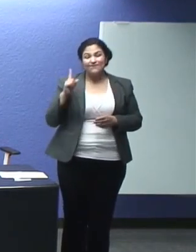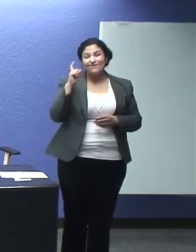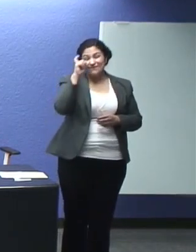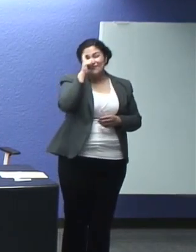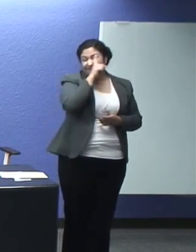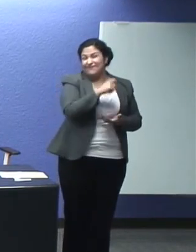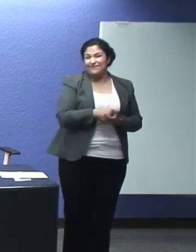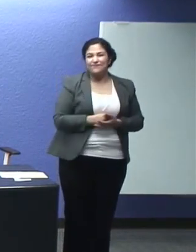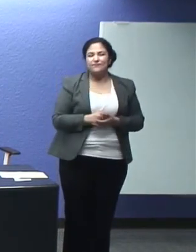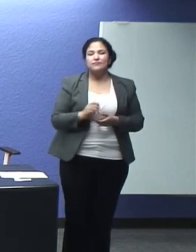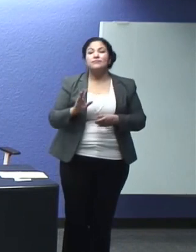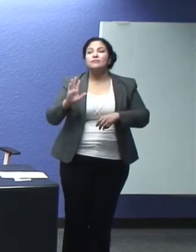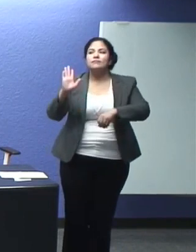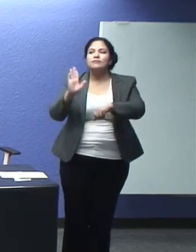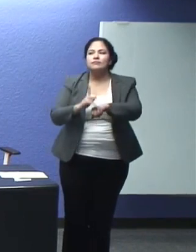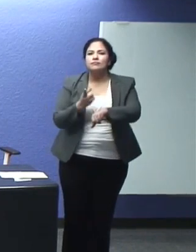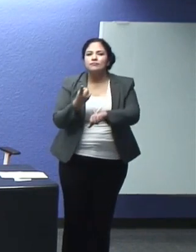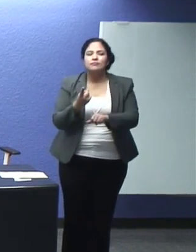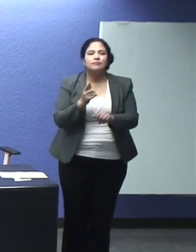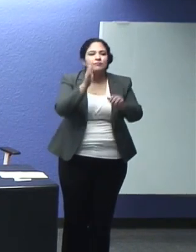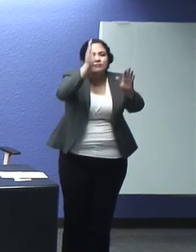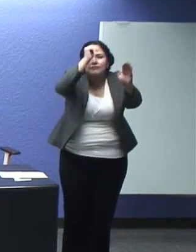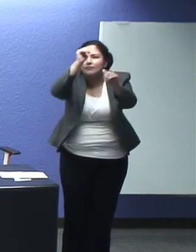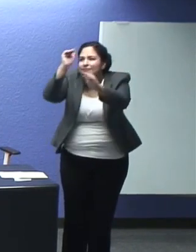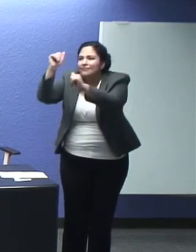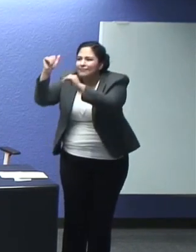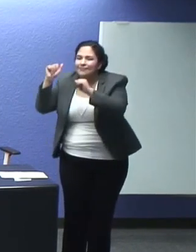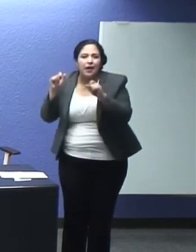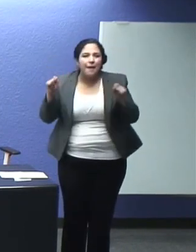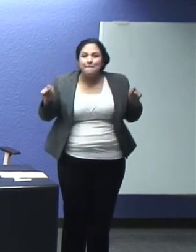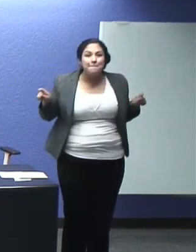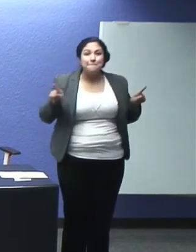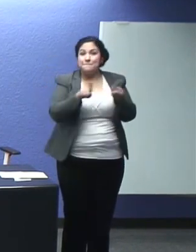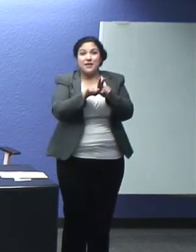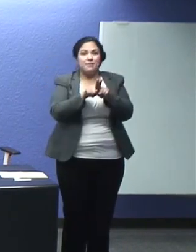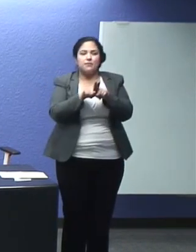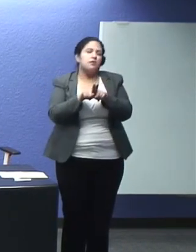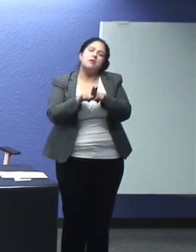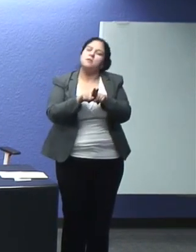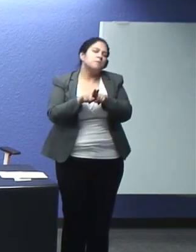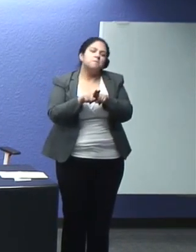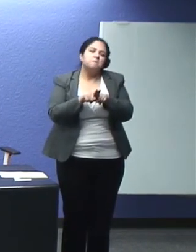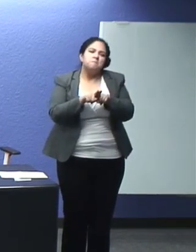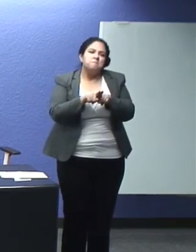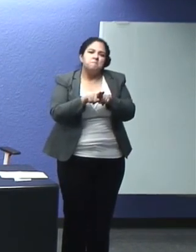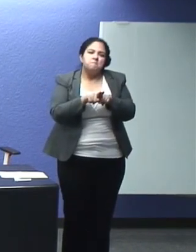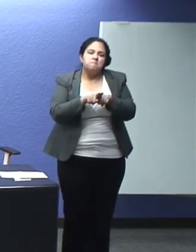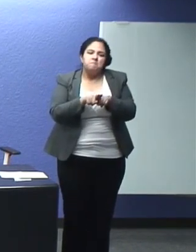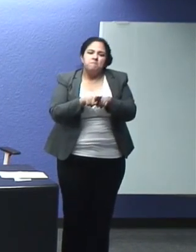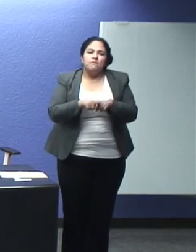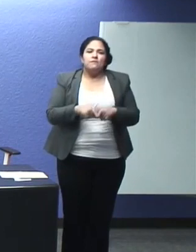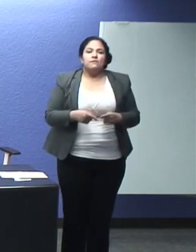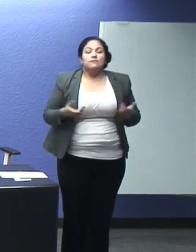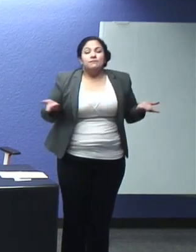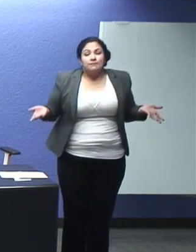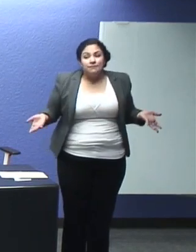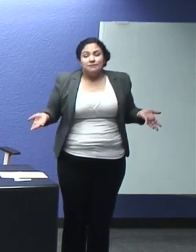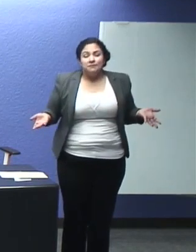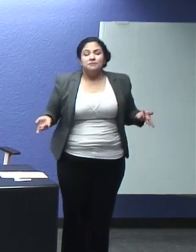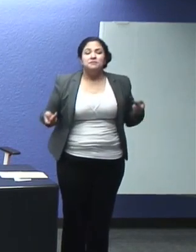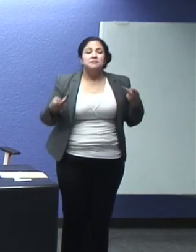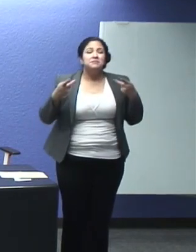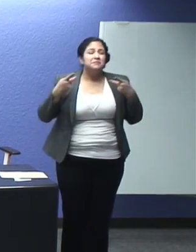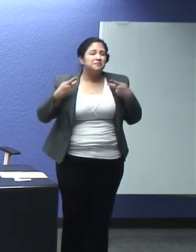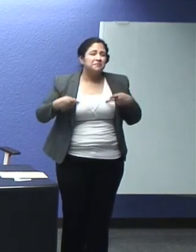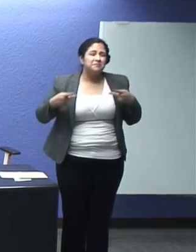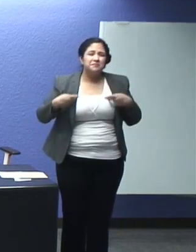complejo el poder tener criterios homogéneos o uniformes sobre la temática, y que en la mayoría de las